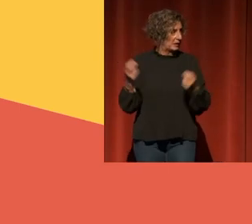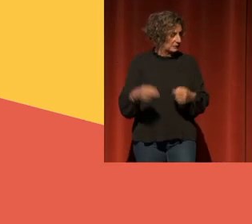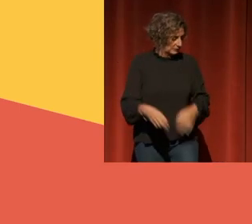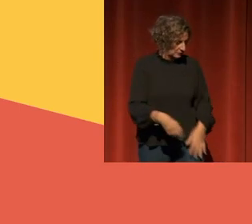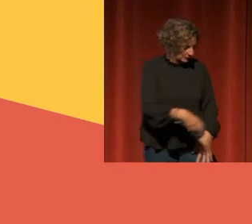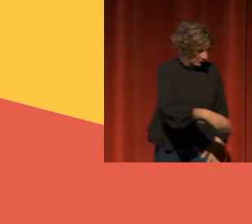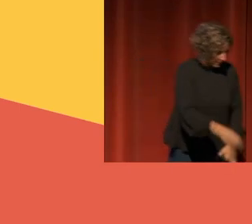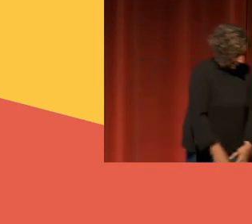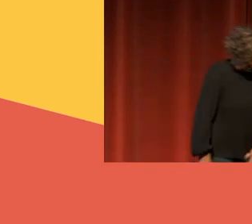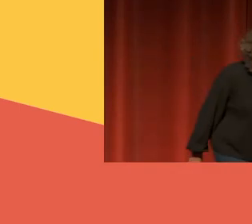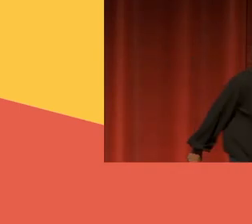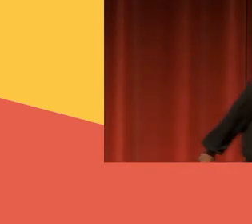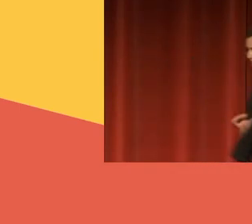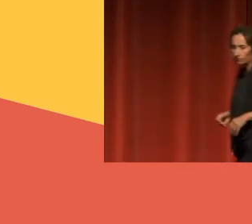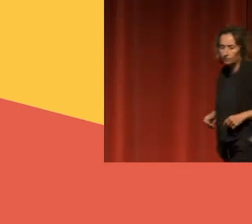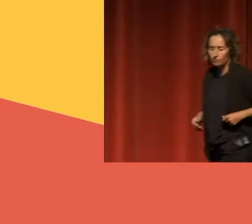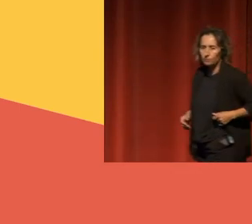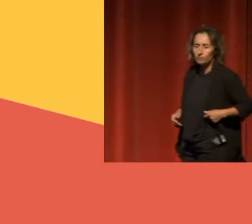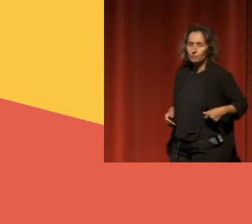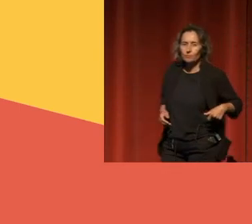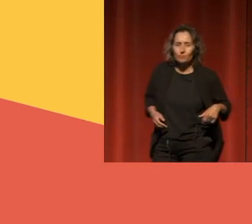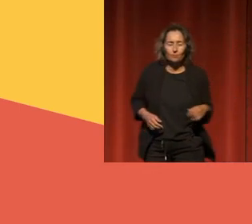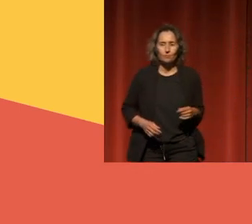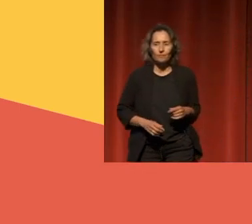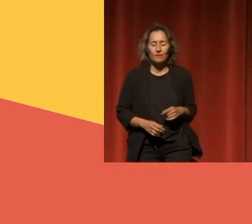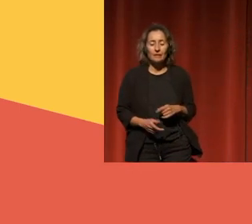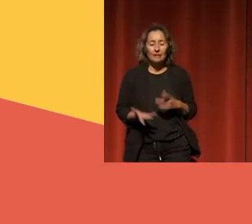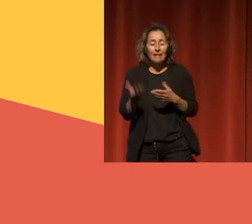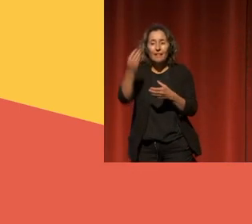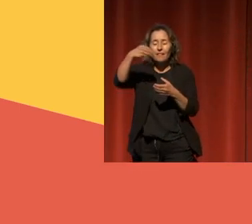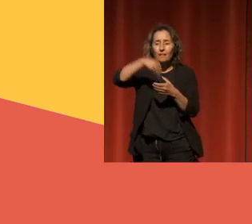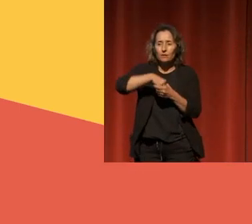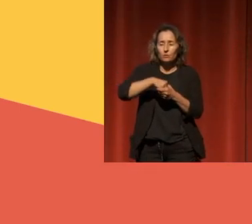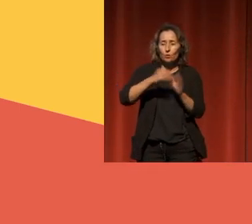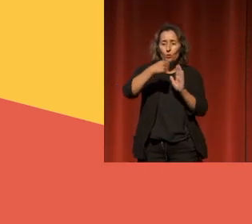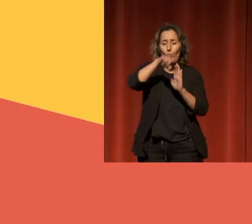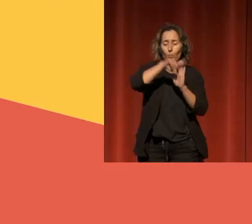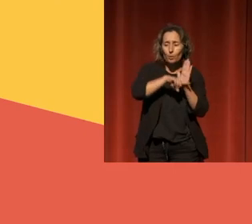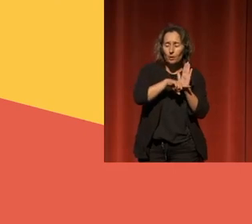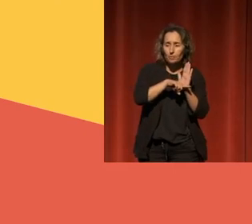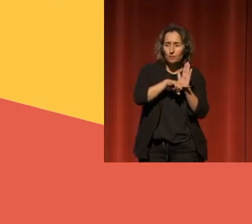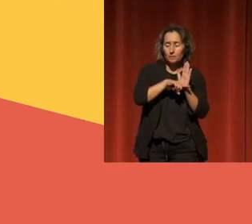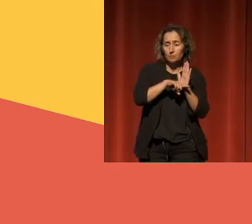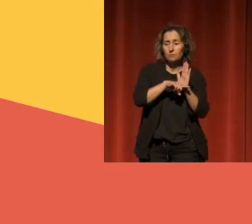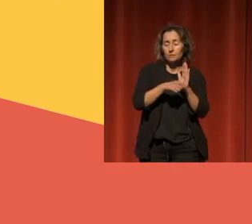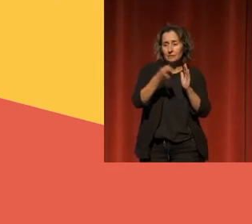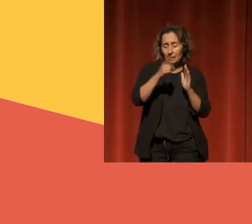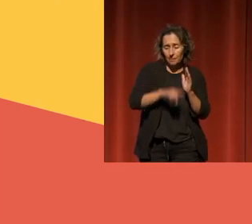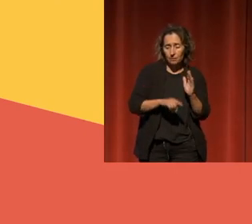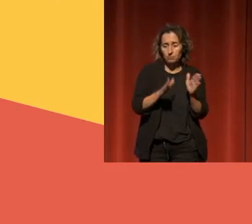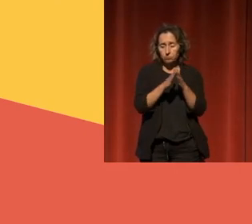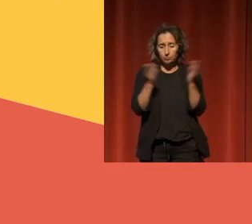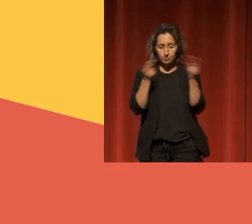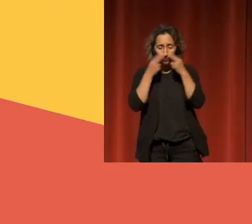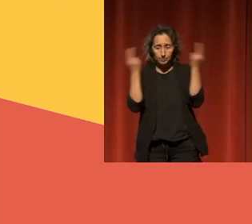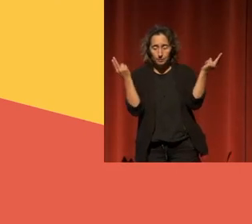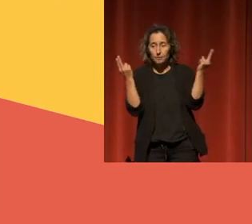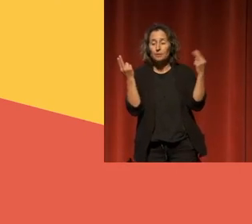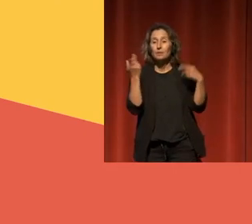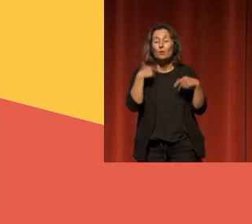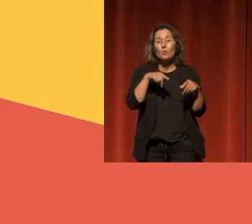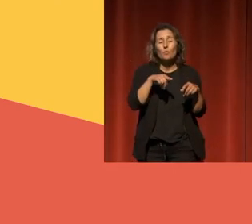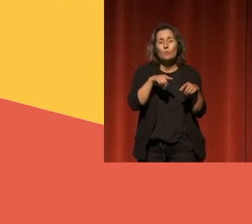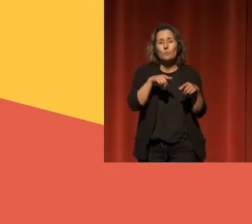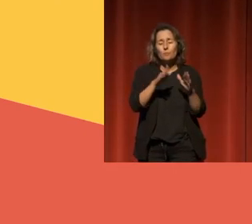sean convertido en bueno están dentro del programa de la iniciativa sister libraries de naple bibliotecas